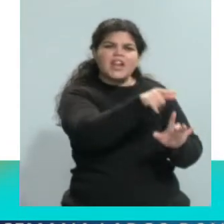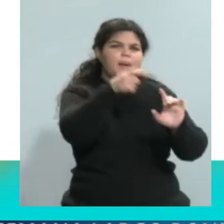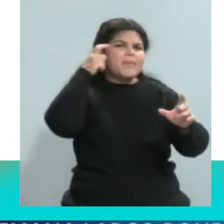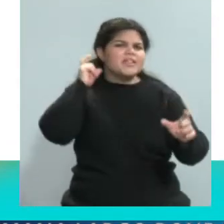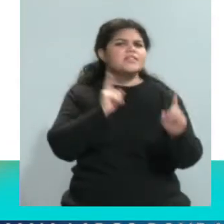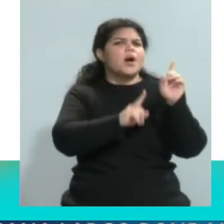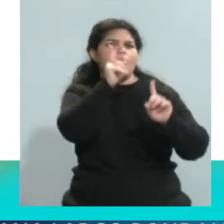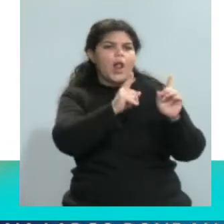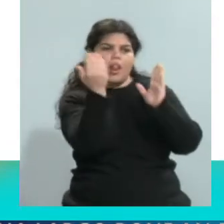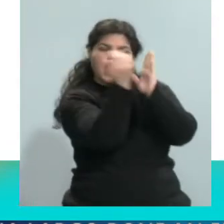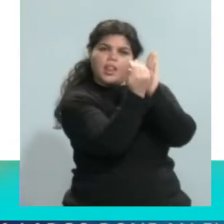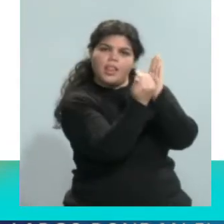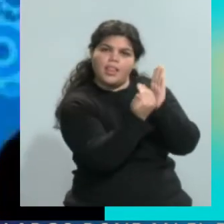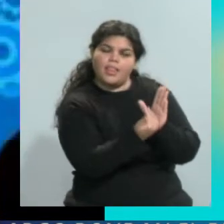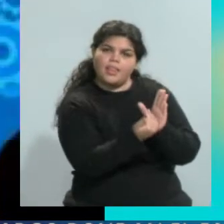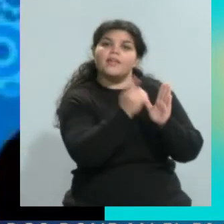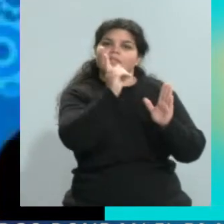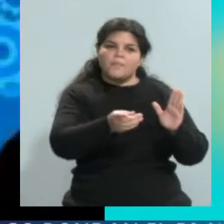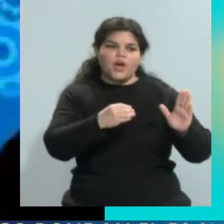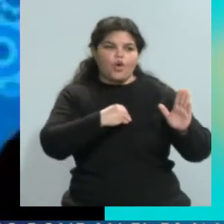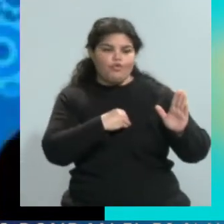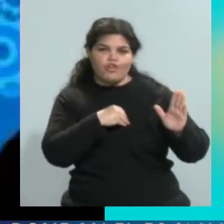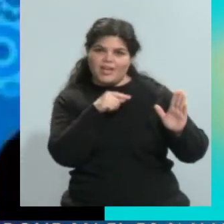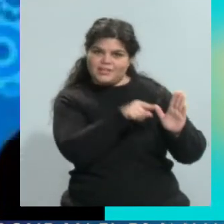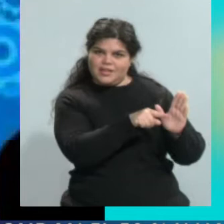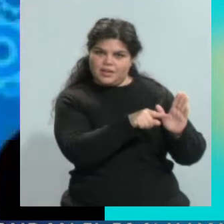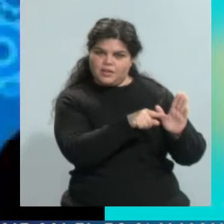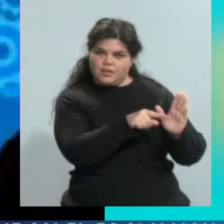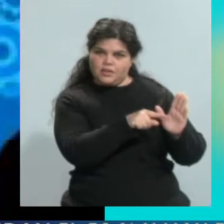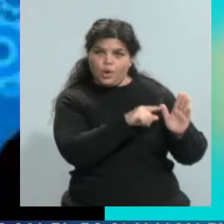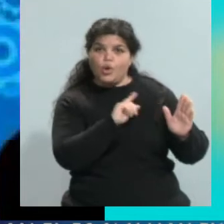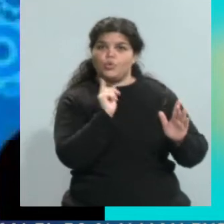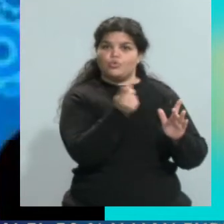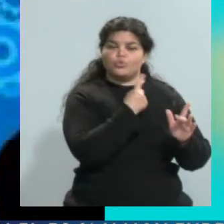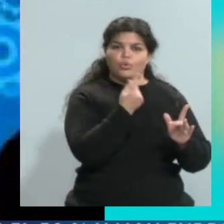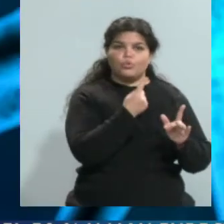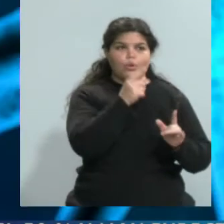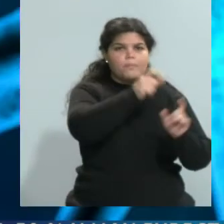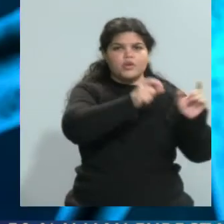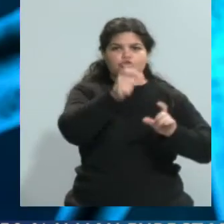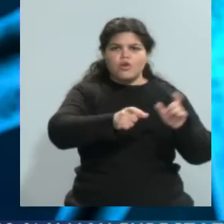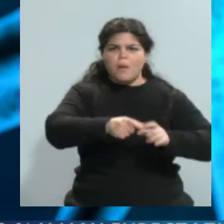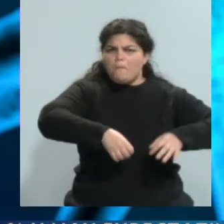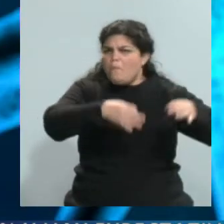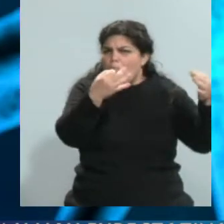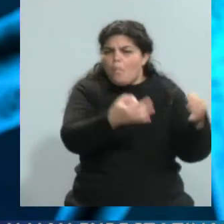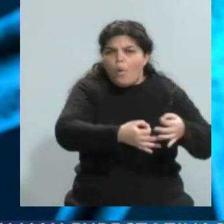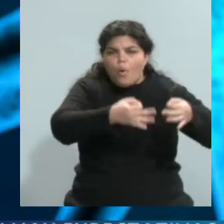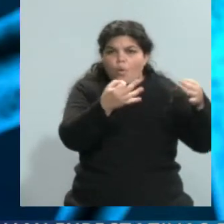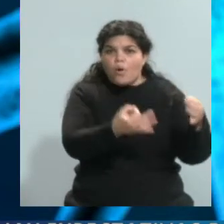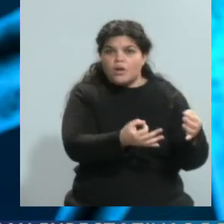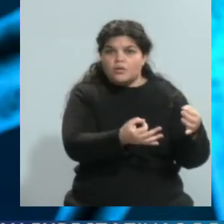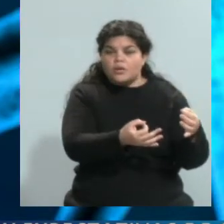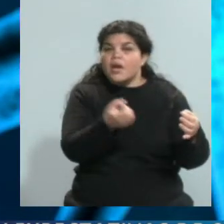rama de nuestra profesión, hay muy buenos profesionales. Pero debe sentirse incómodo el cliente con